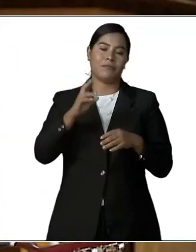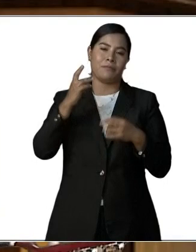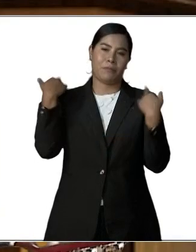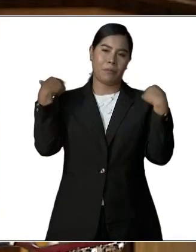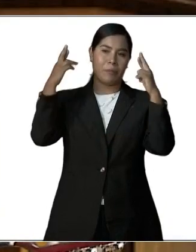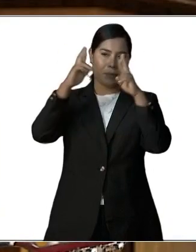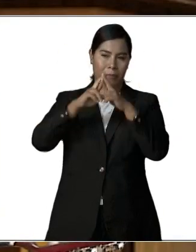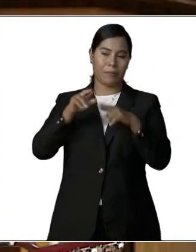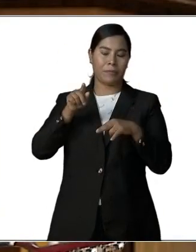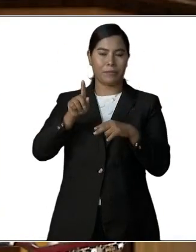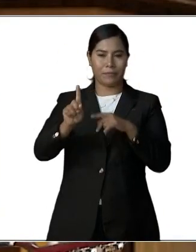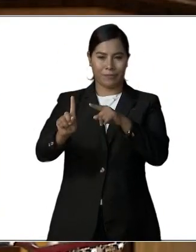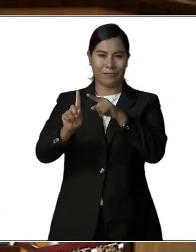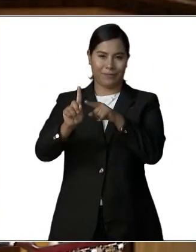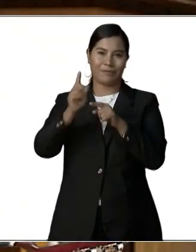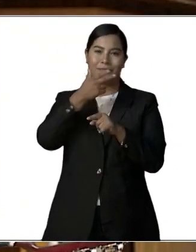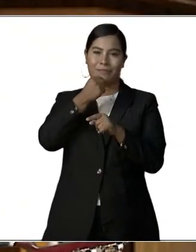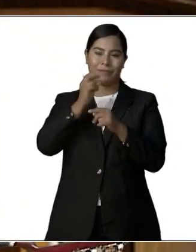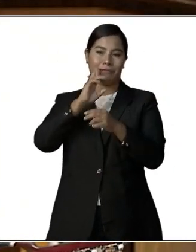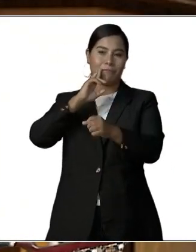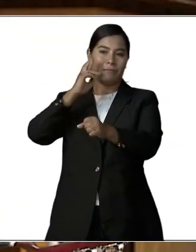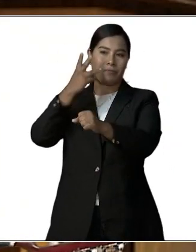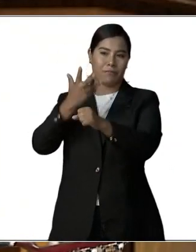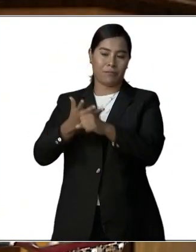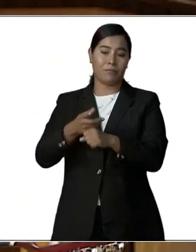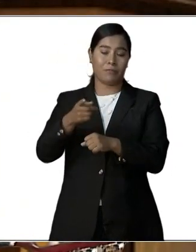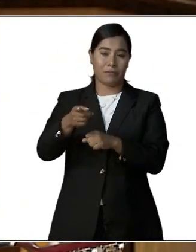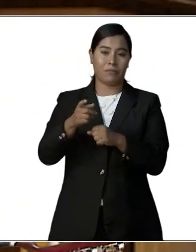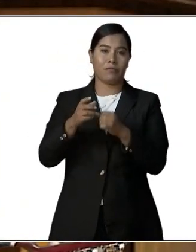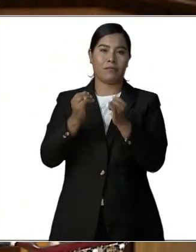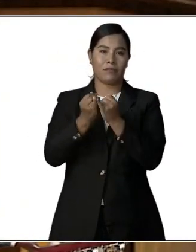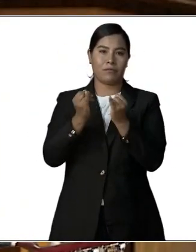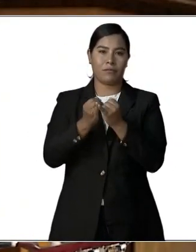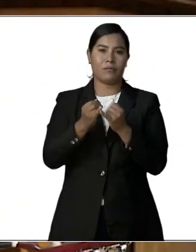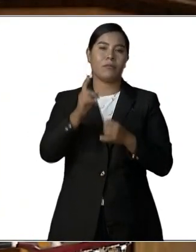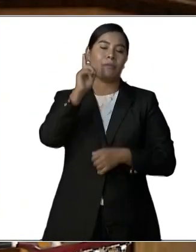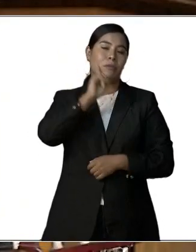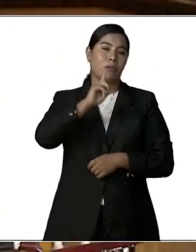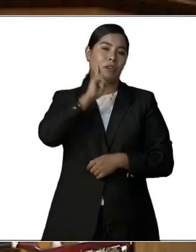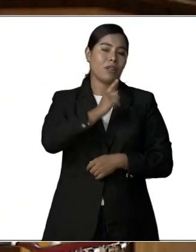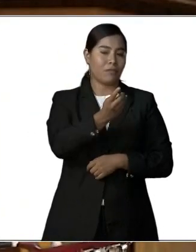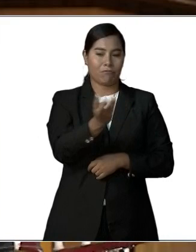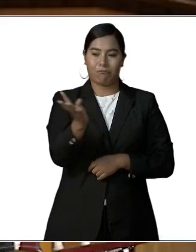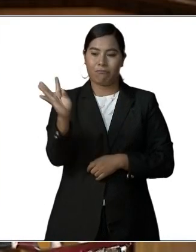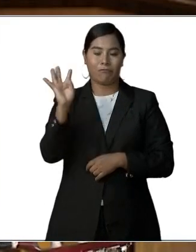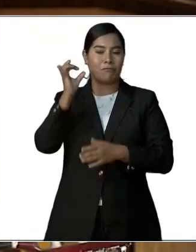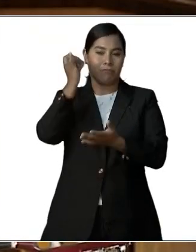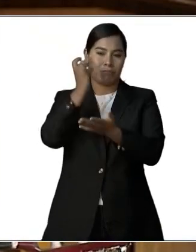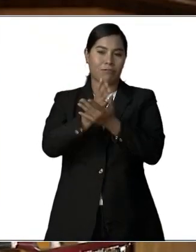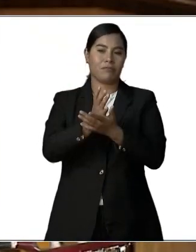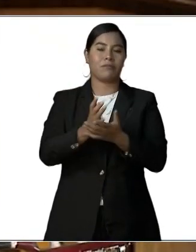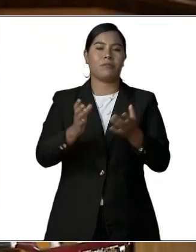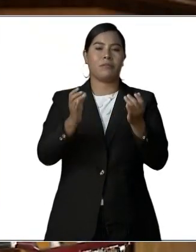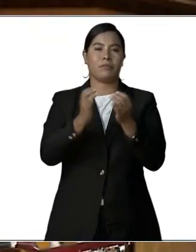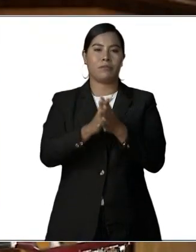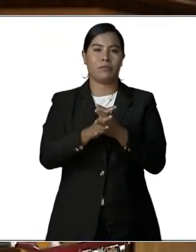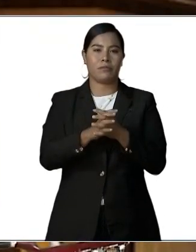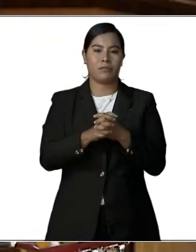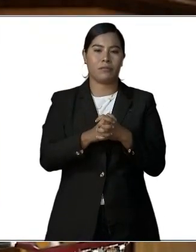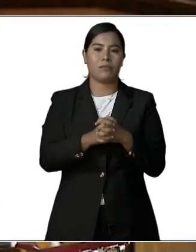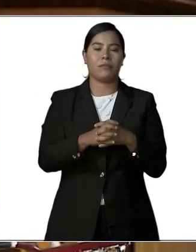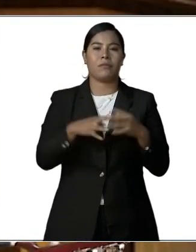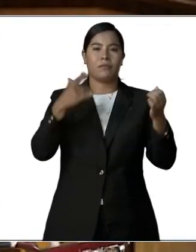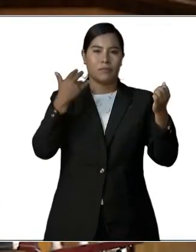rondallas femeniles en las que la verdad no en todo el país se da, donde todas tocan requinto con trabajo, guitarra y